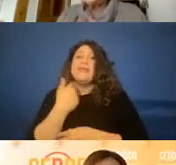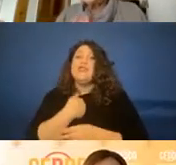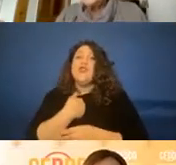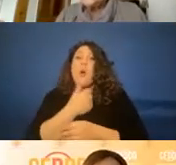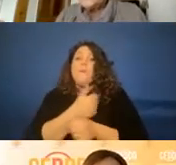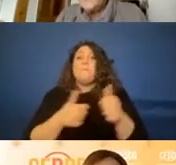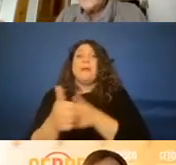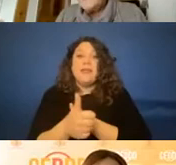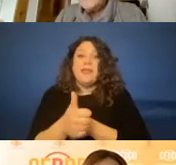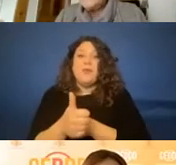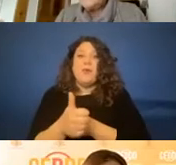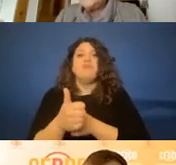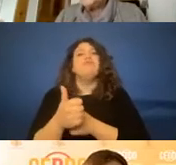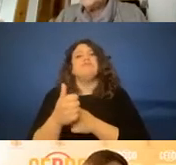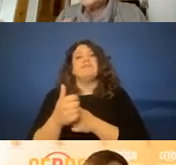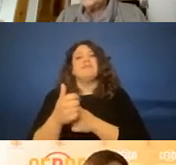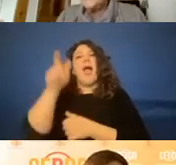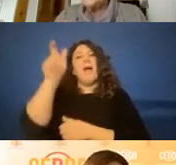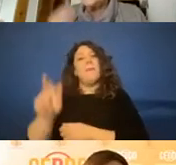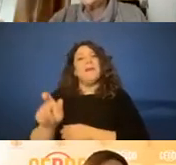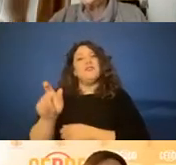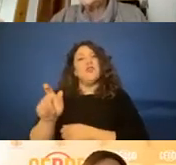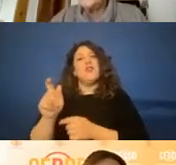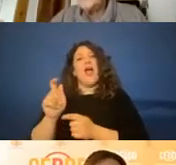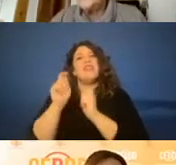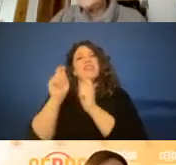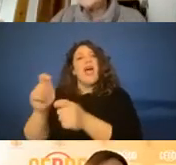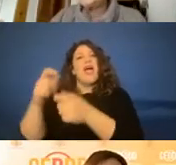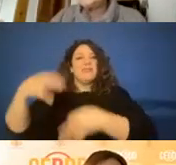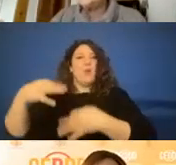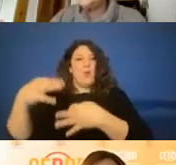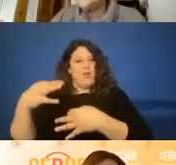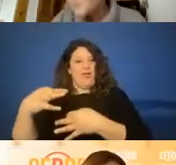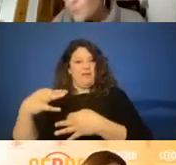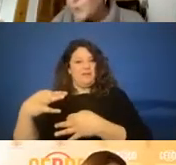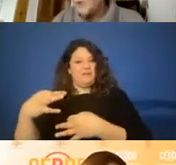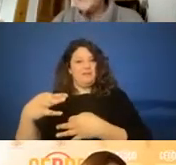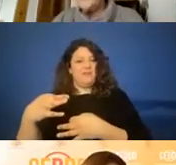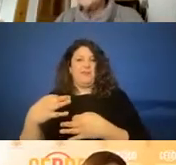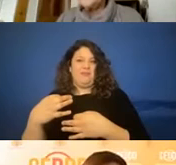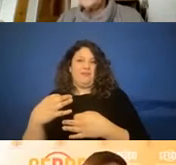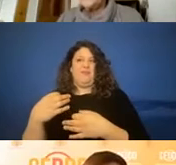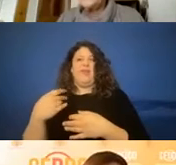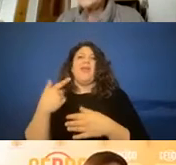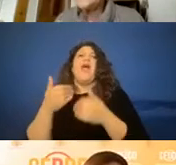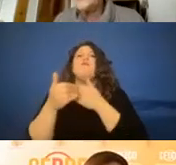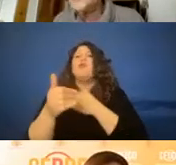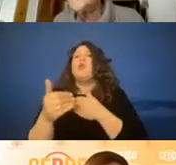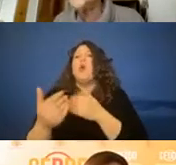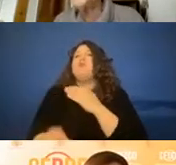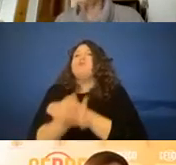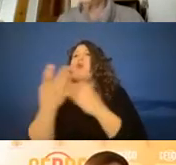doy seguridad a la persona sobre lo que va a suceder en el futuro. ¿Por qué es esto